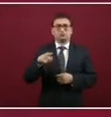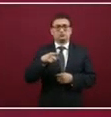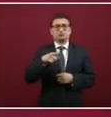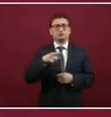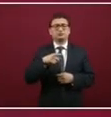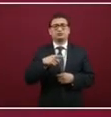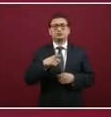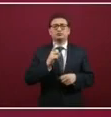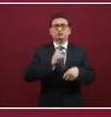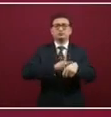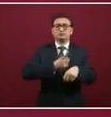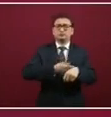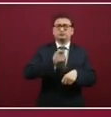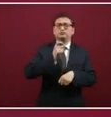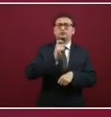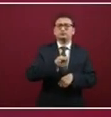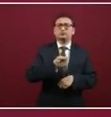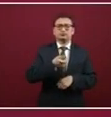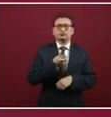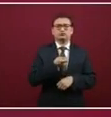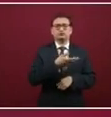reconocen,